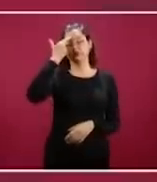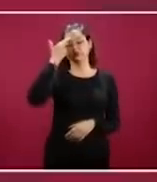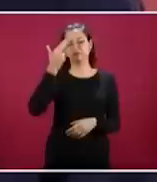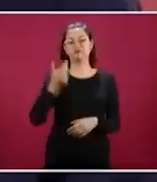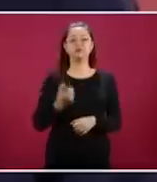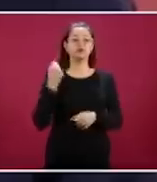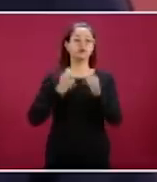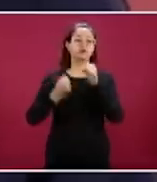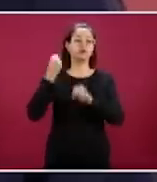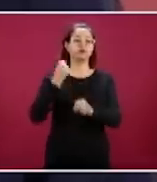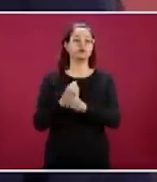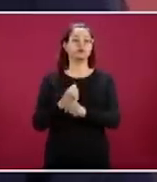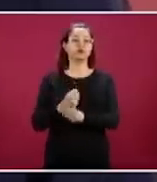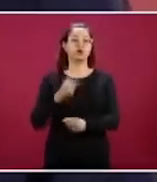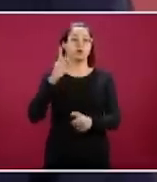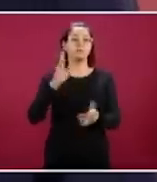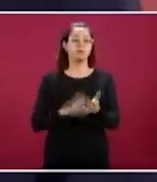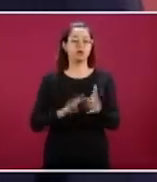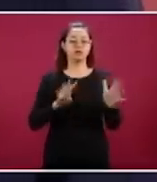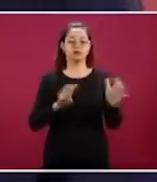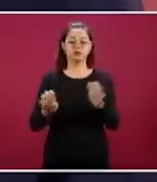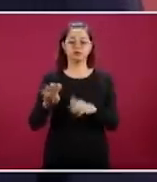desde 1914